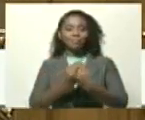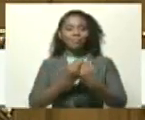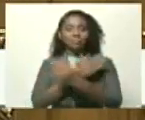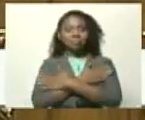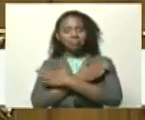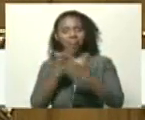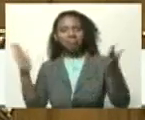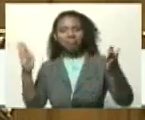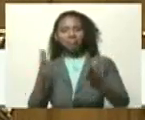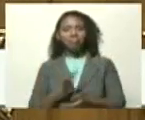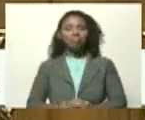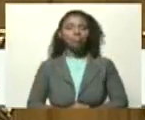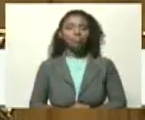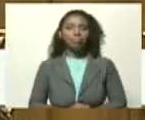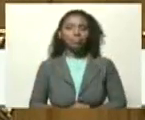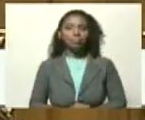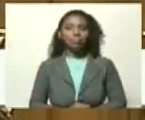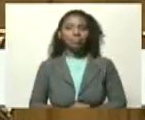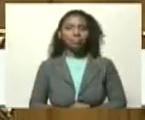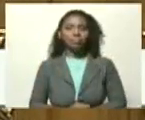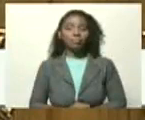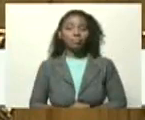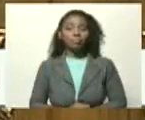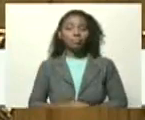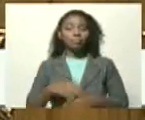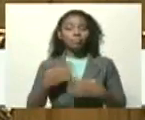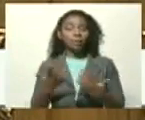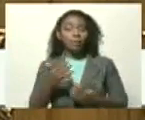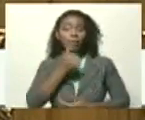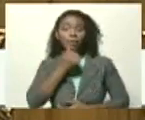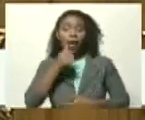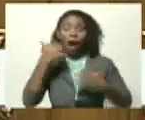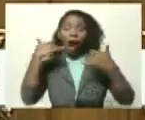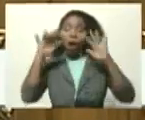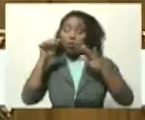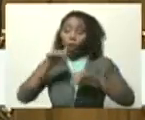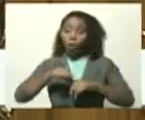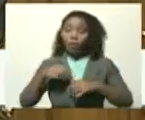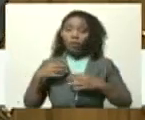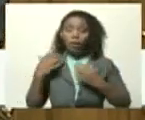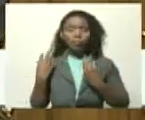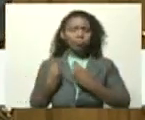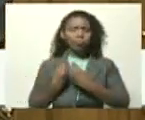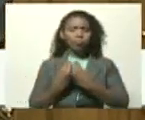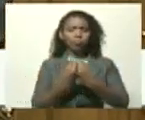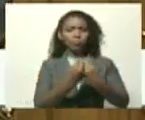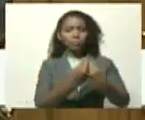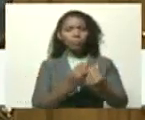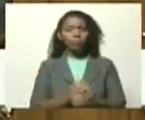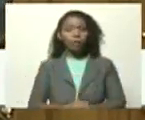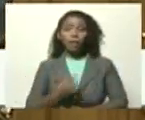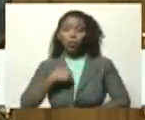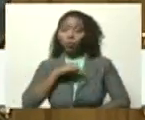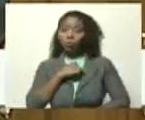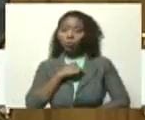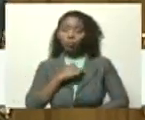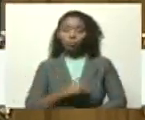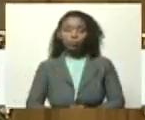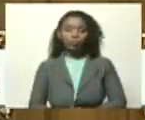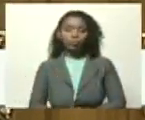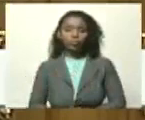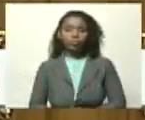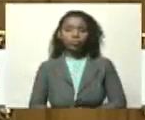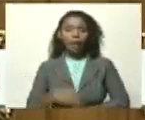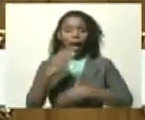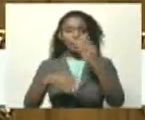solidaridad de quienes aún hoy nos acompañan. Y nosotros les